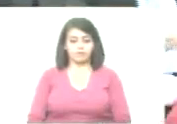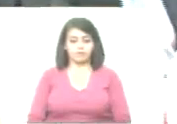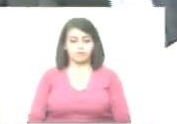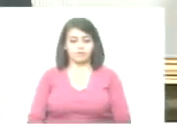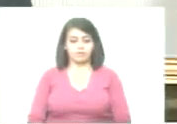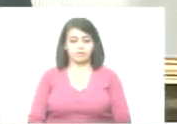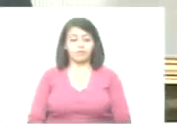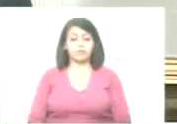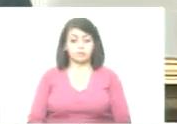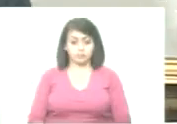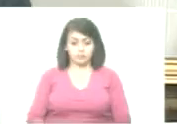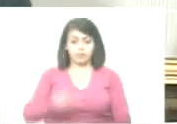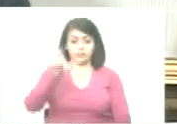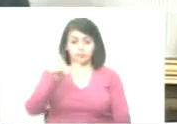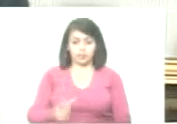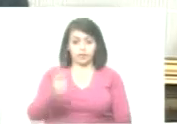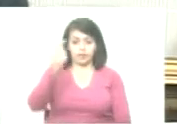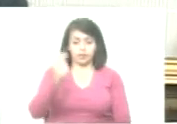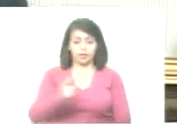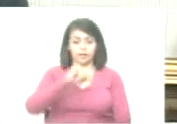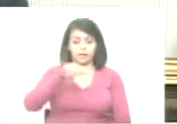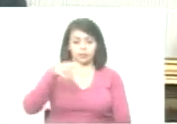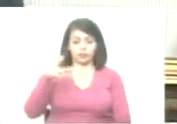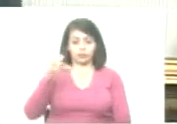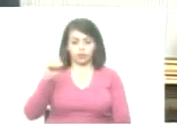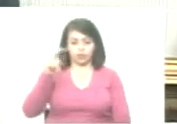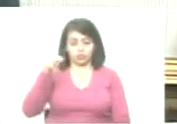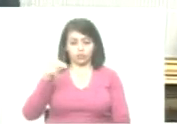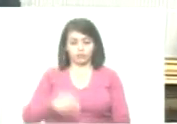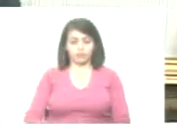Voy a dejar en el derecho de palabra al diputado John Moreno.